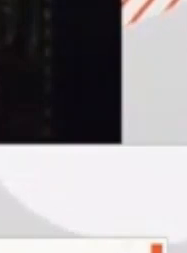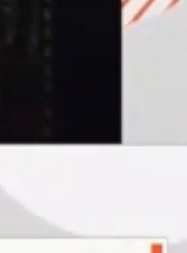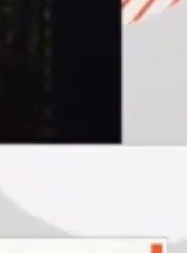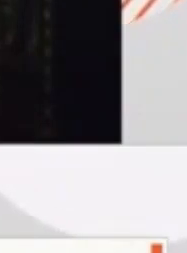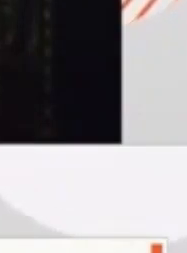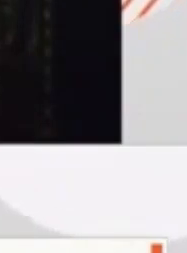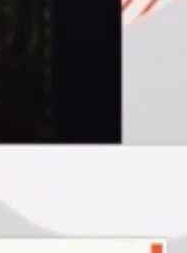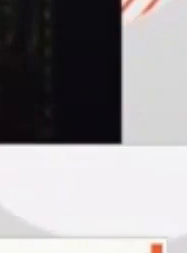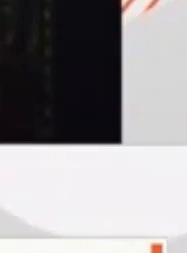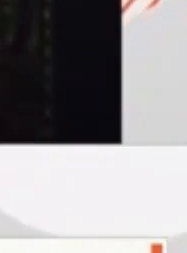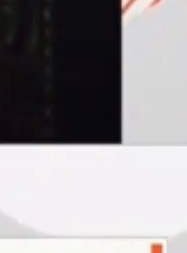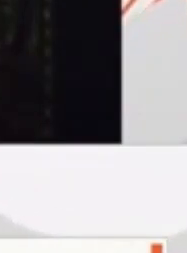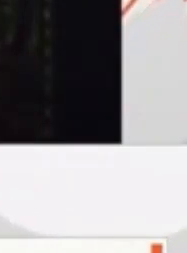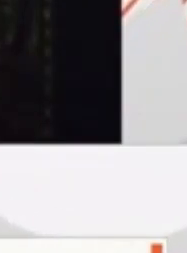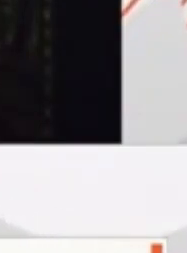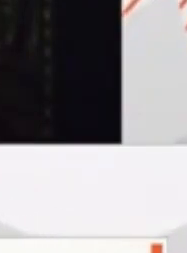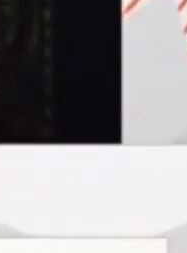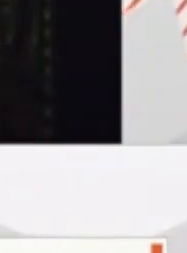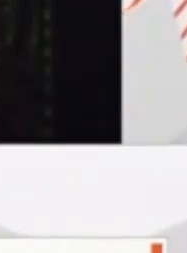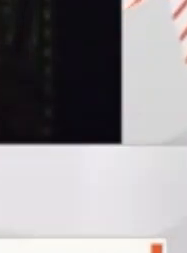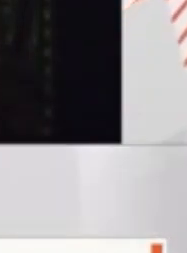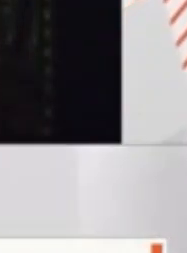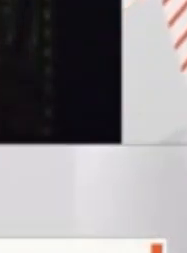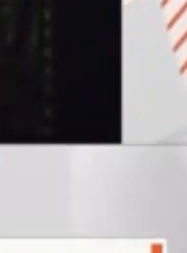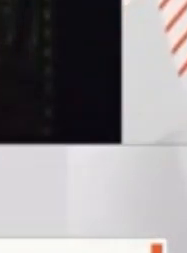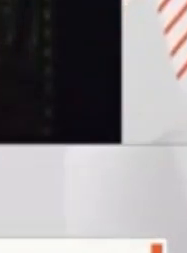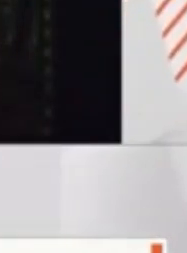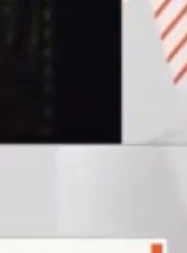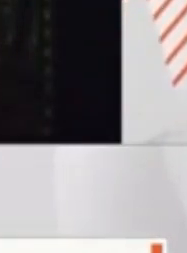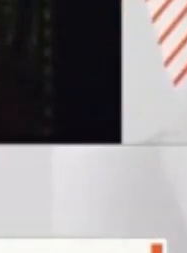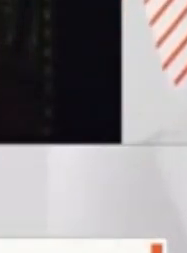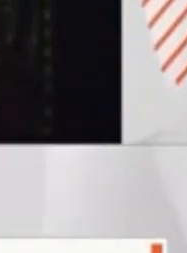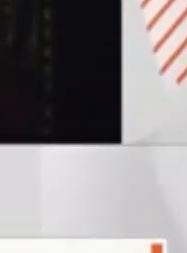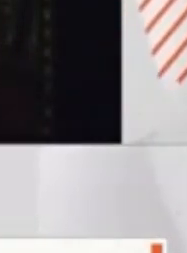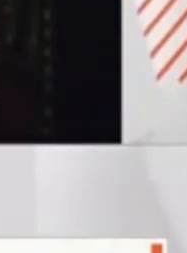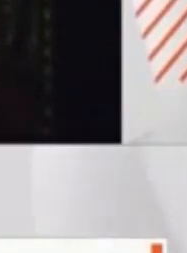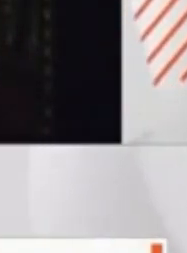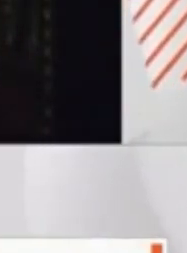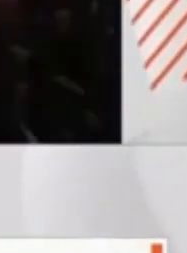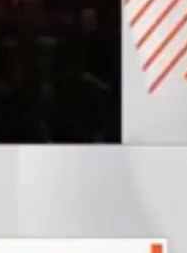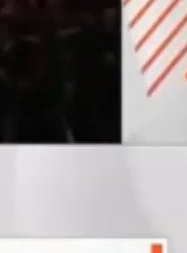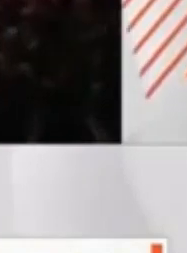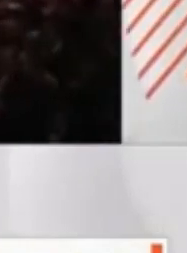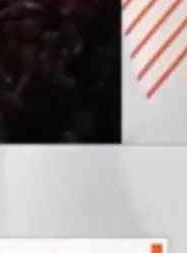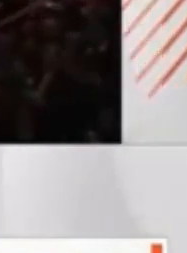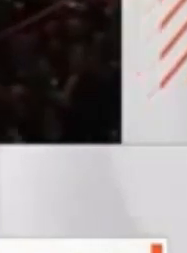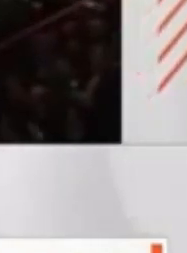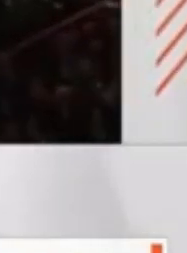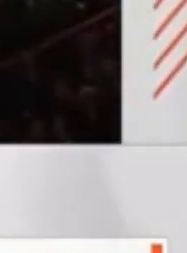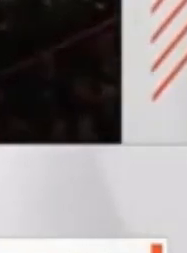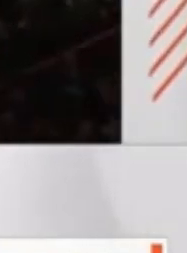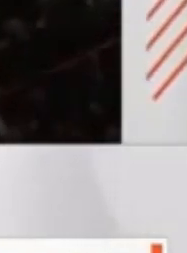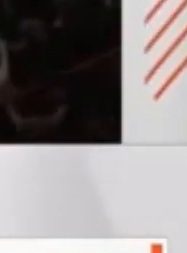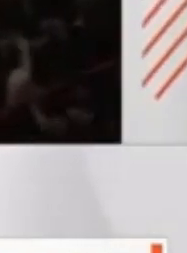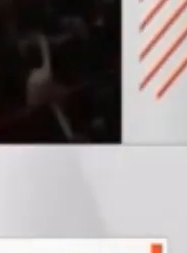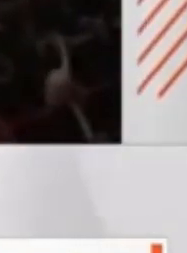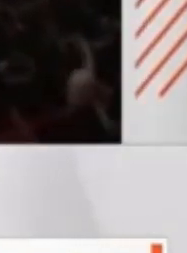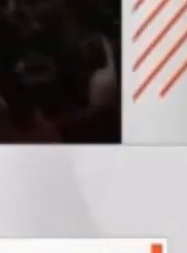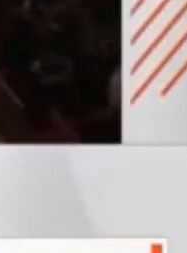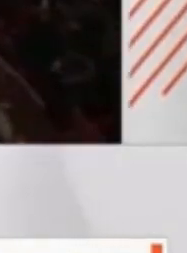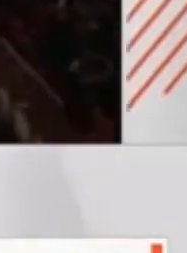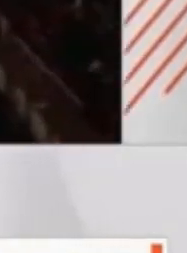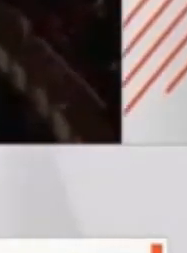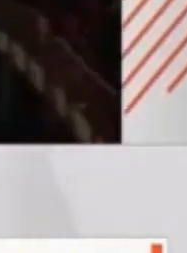rey Carlos, ha sido su causa, su compromiso ecológico. Uh-huh. Eso siempre ha marcado su trabajo desde que él era un joven